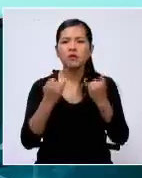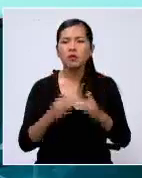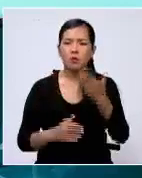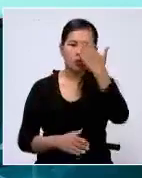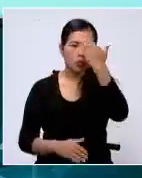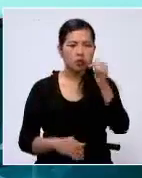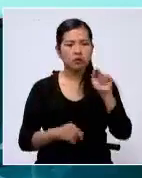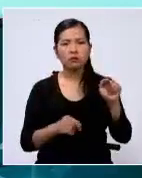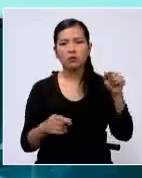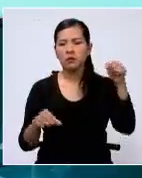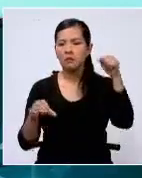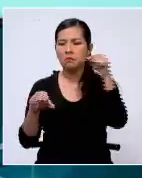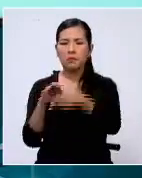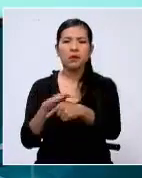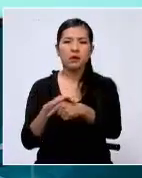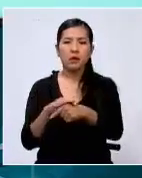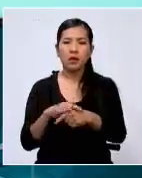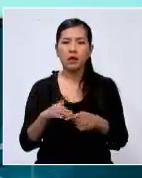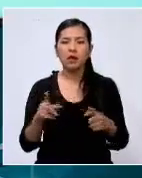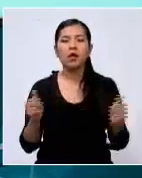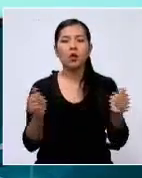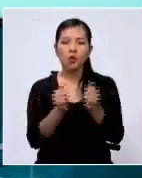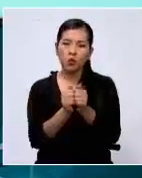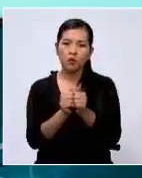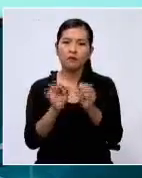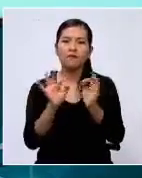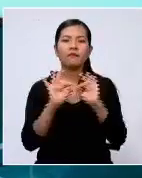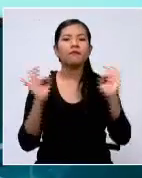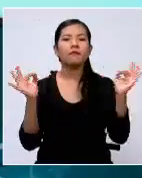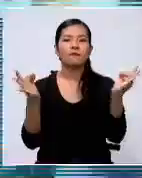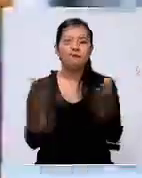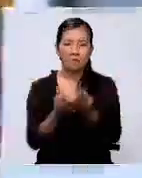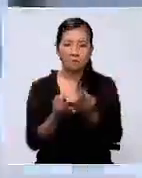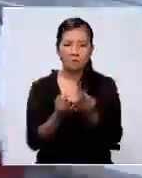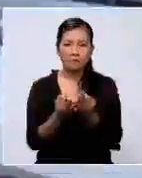sino a quien era un pariente en la familia